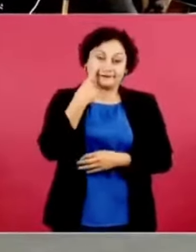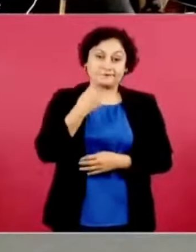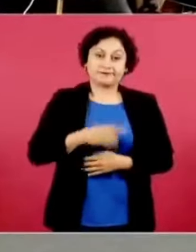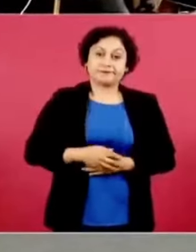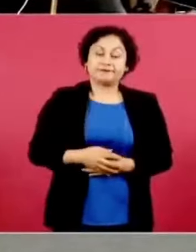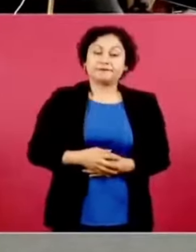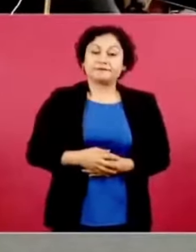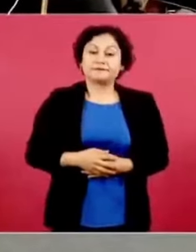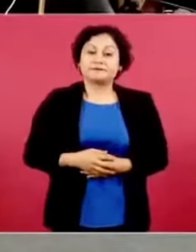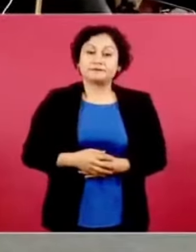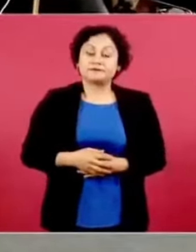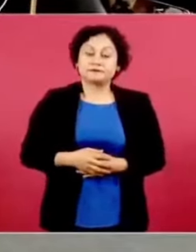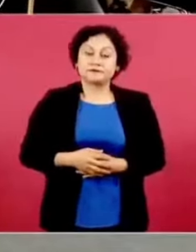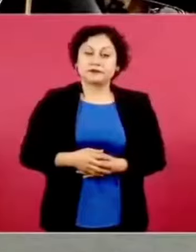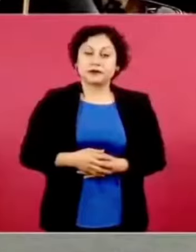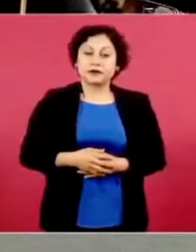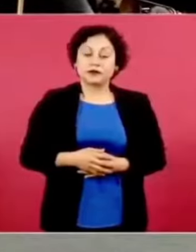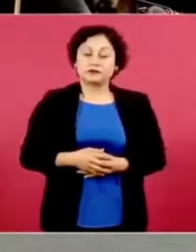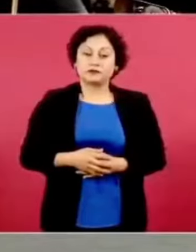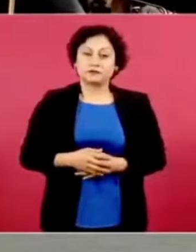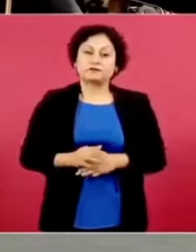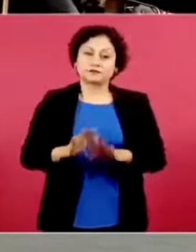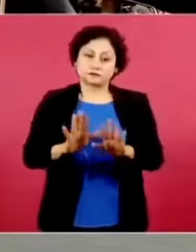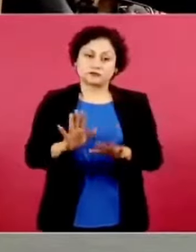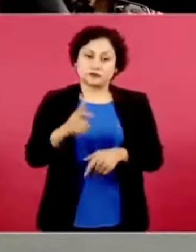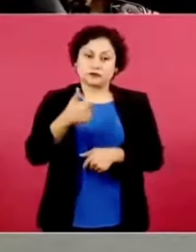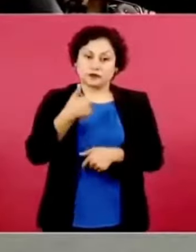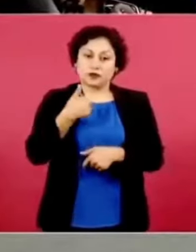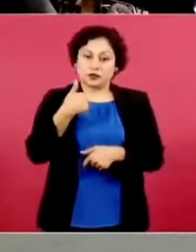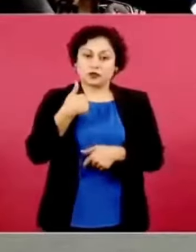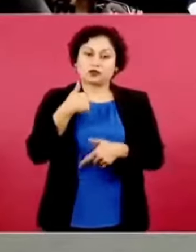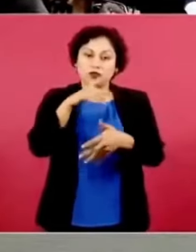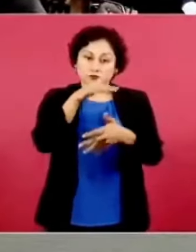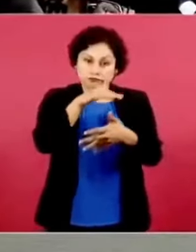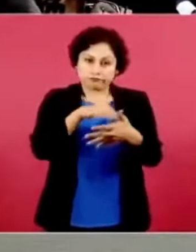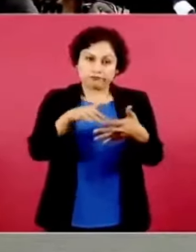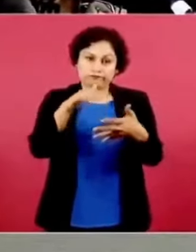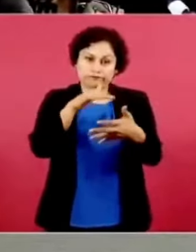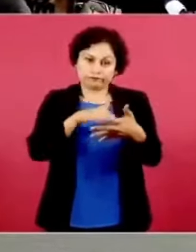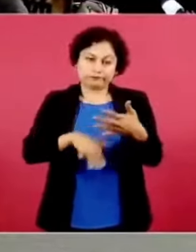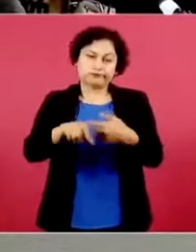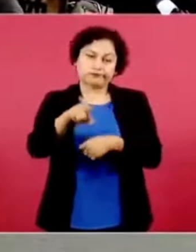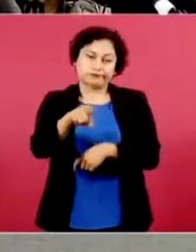vamos a ir leyendo, les voy a leer, si no les aburre,